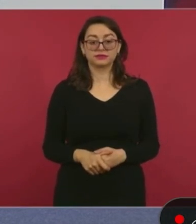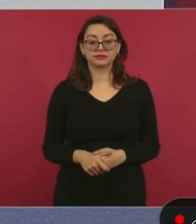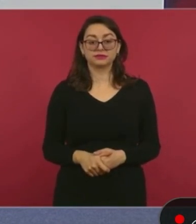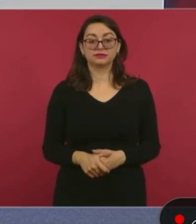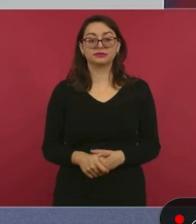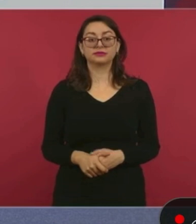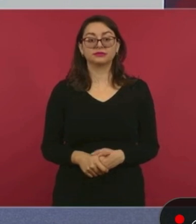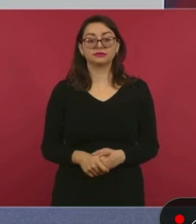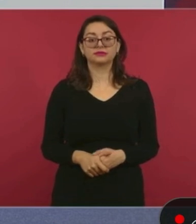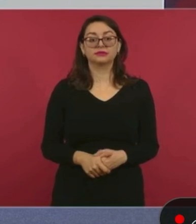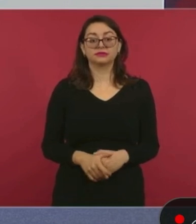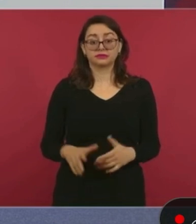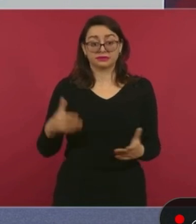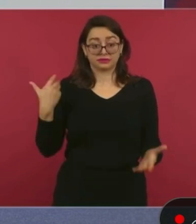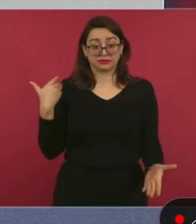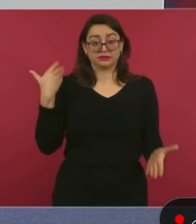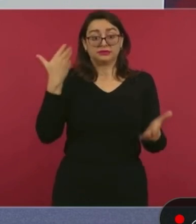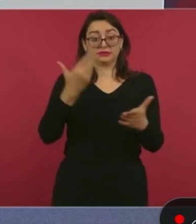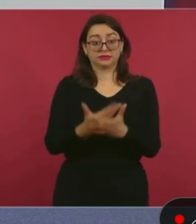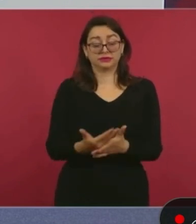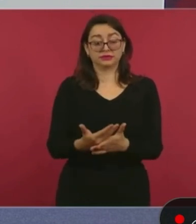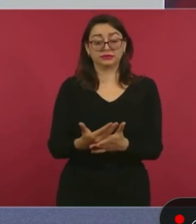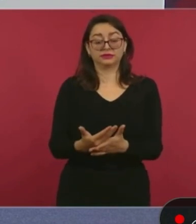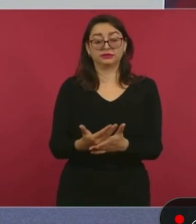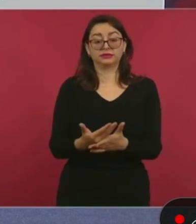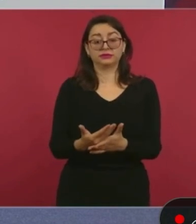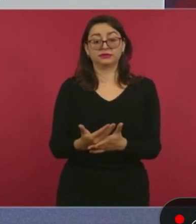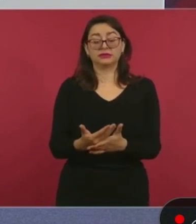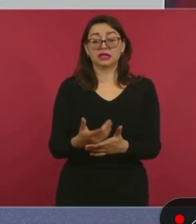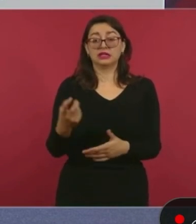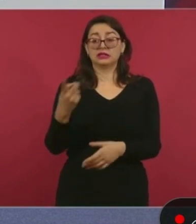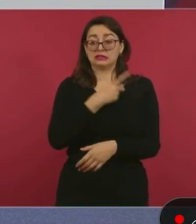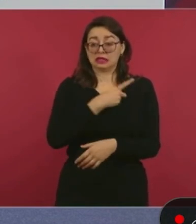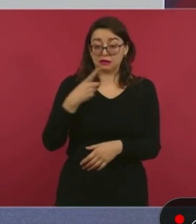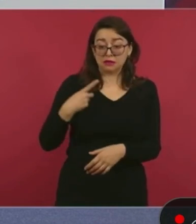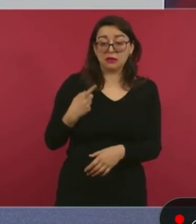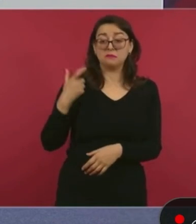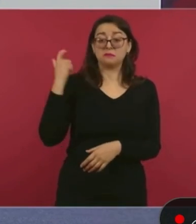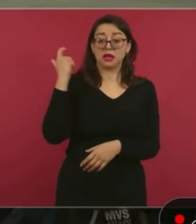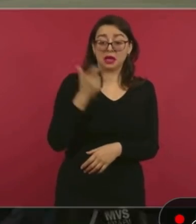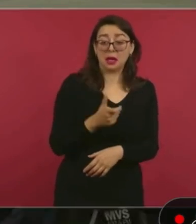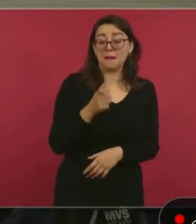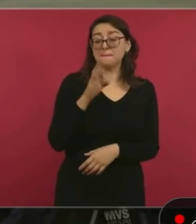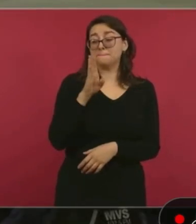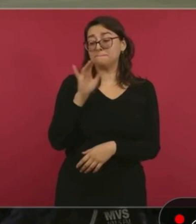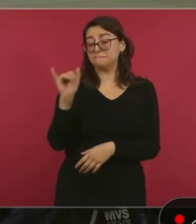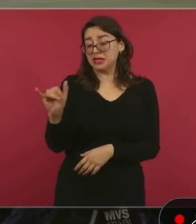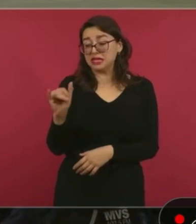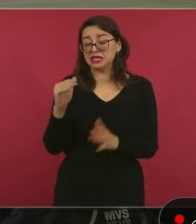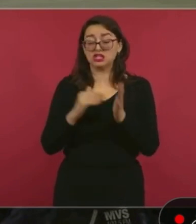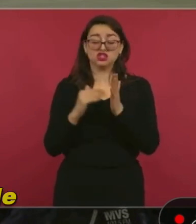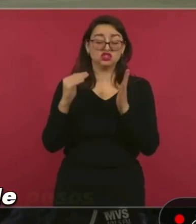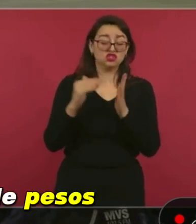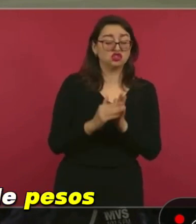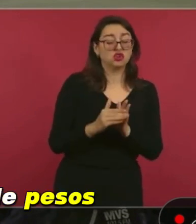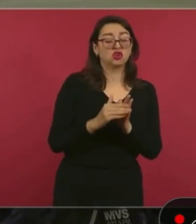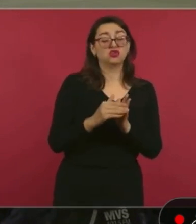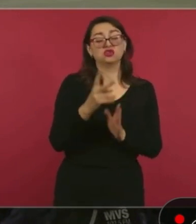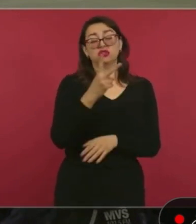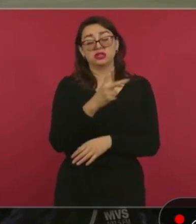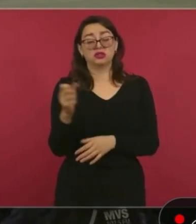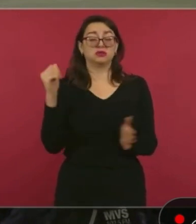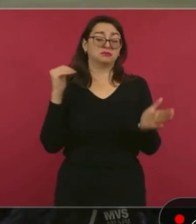al 31 de diciembre del 18, esta deuda rebasó el 1.200.000 millones de